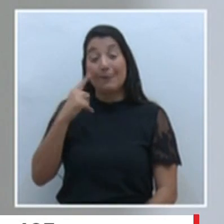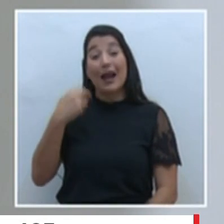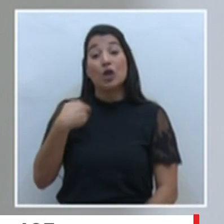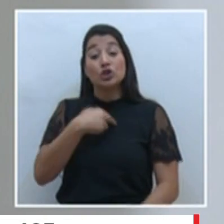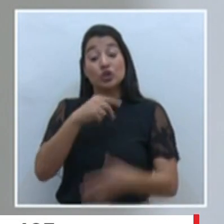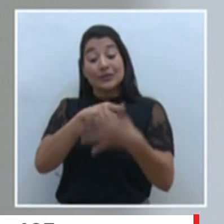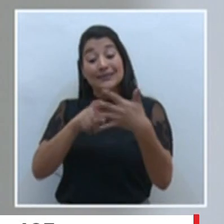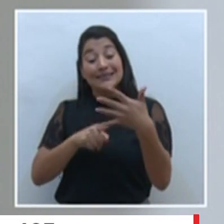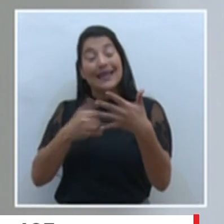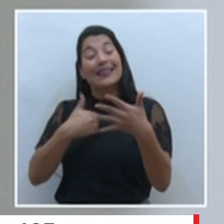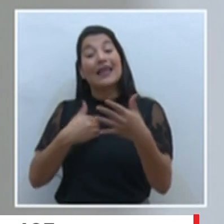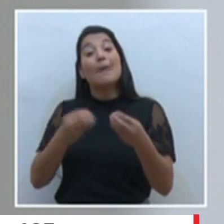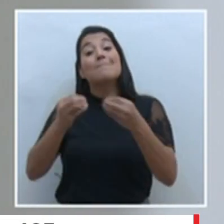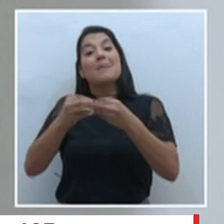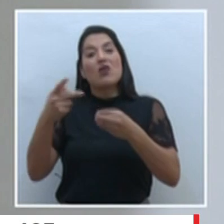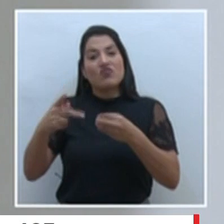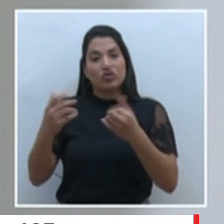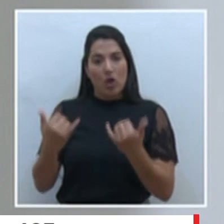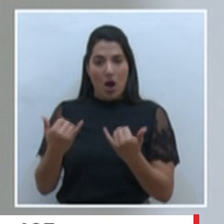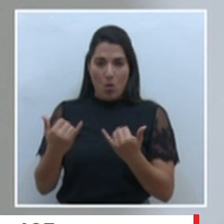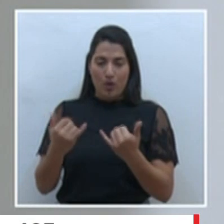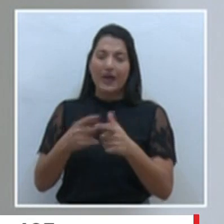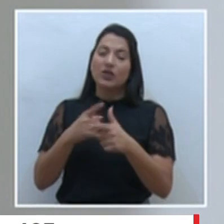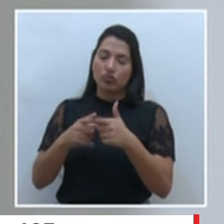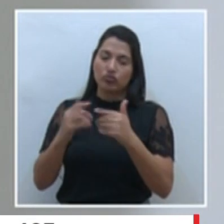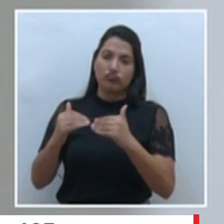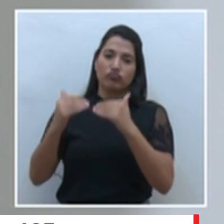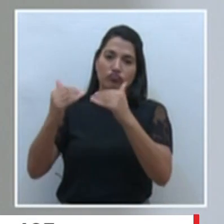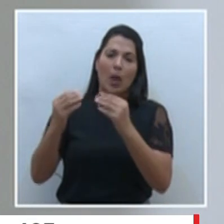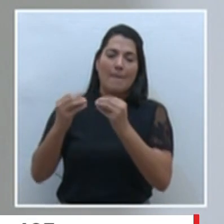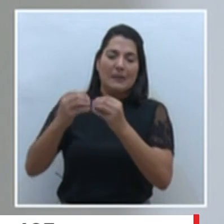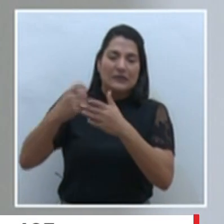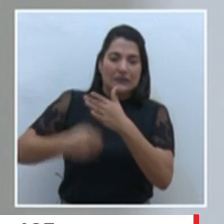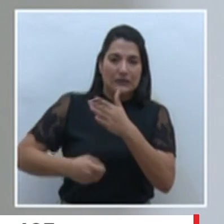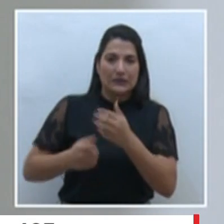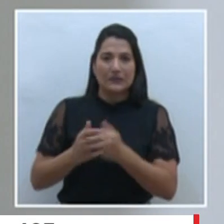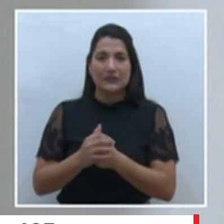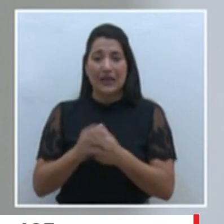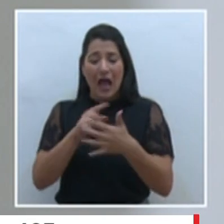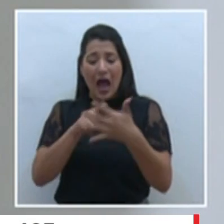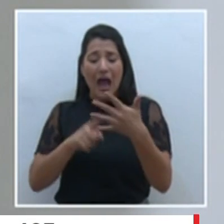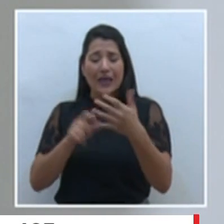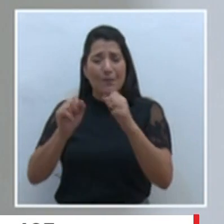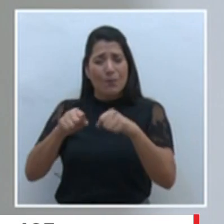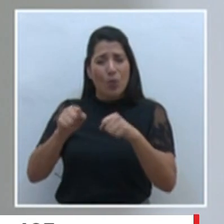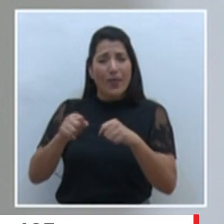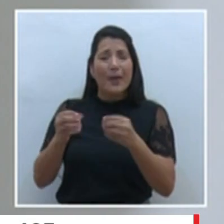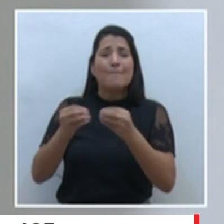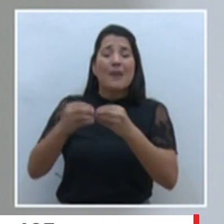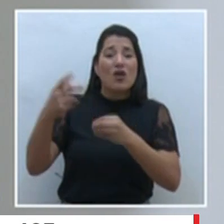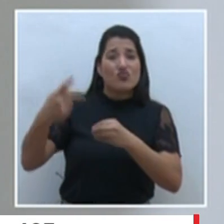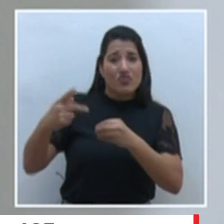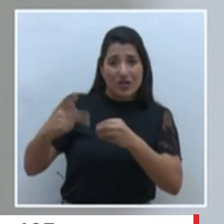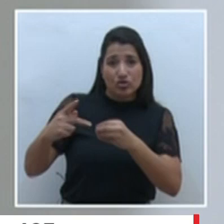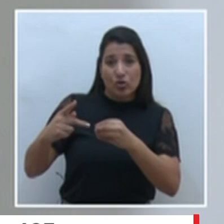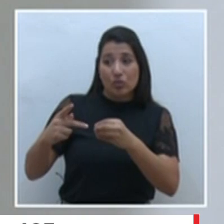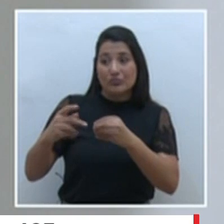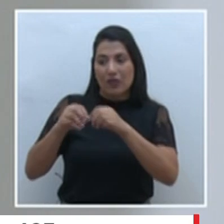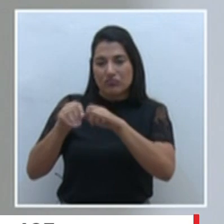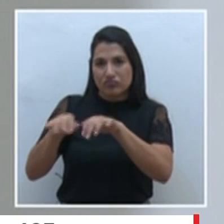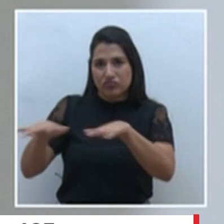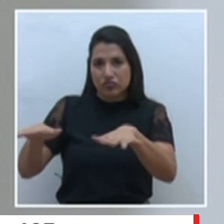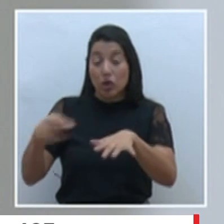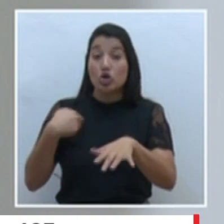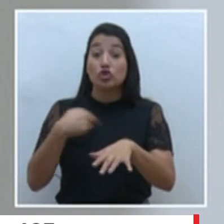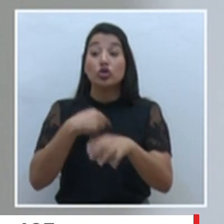incrementado de que exista pues una transmisión mayor. O sea, como indicamos, transmisión local existe, estamos en fase 3,